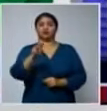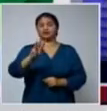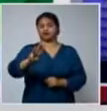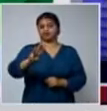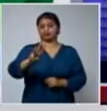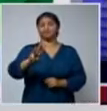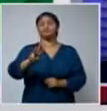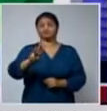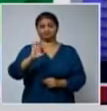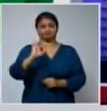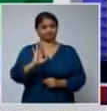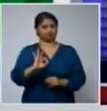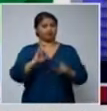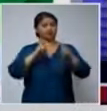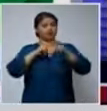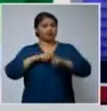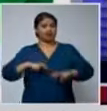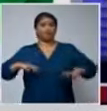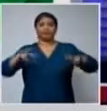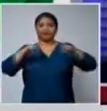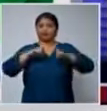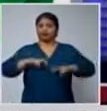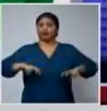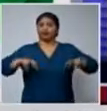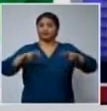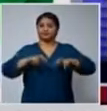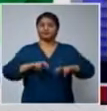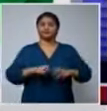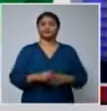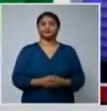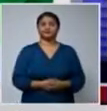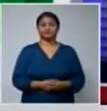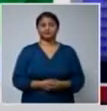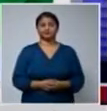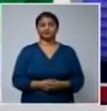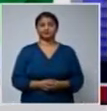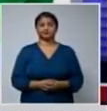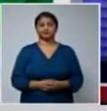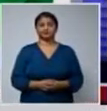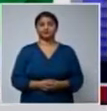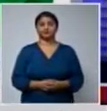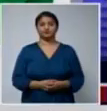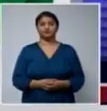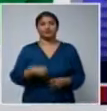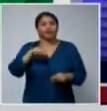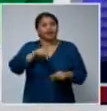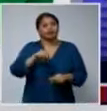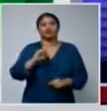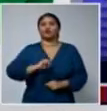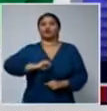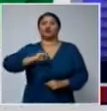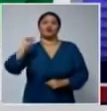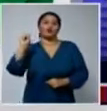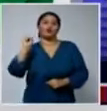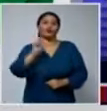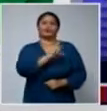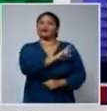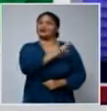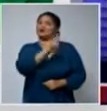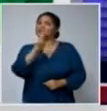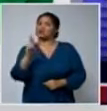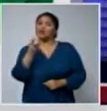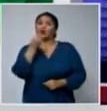muestras. Realmente es un logro en primer lugar de la revolución, el poder tener